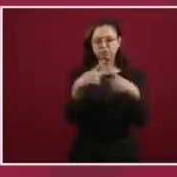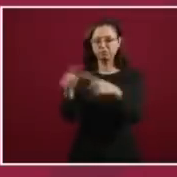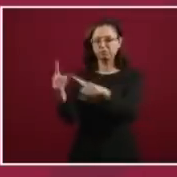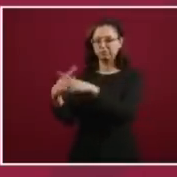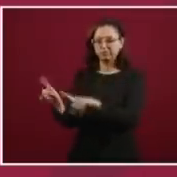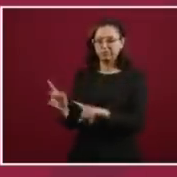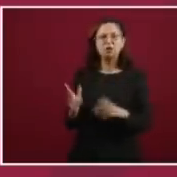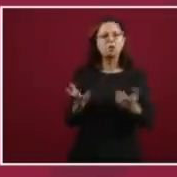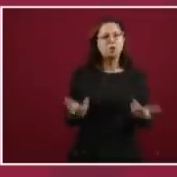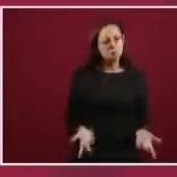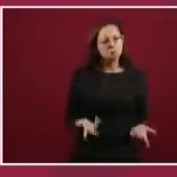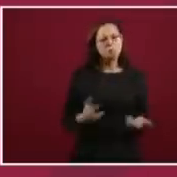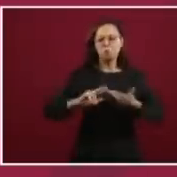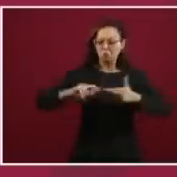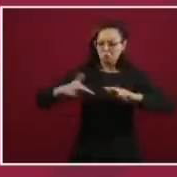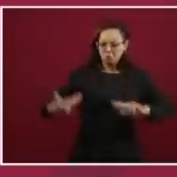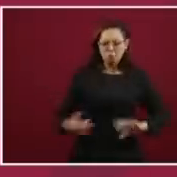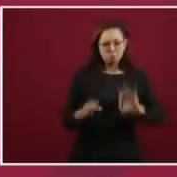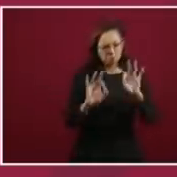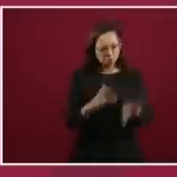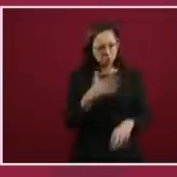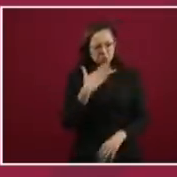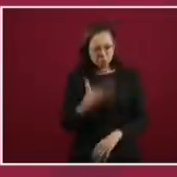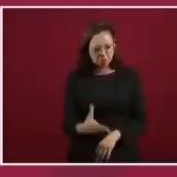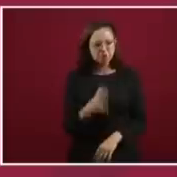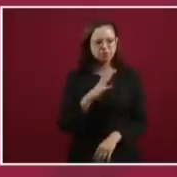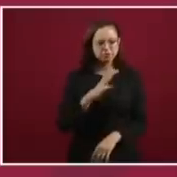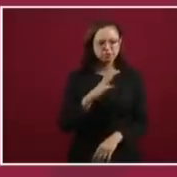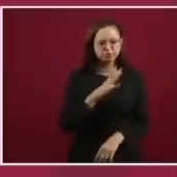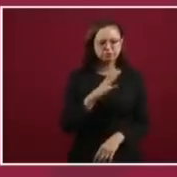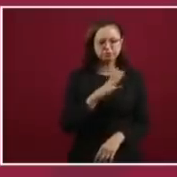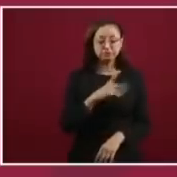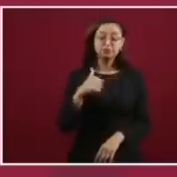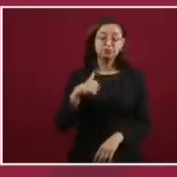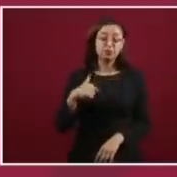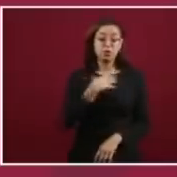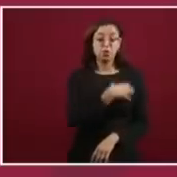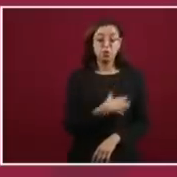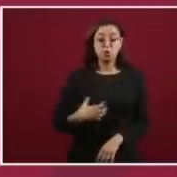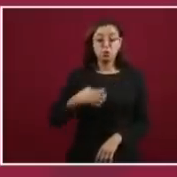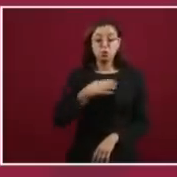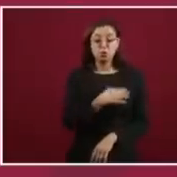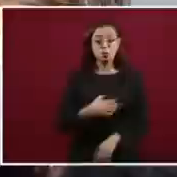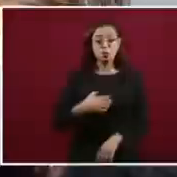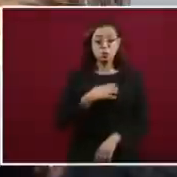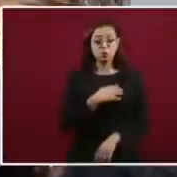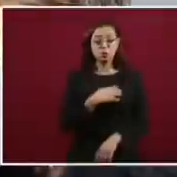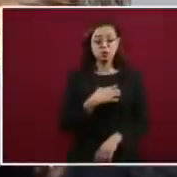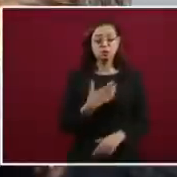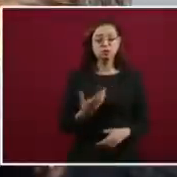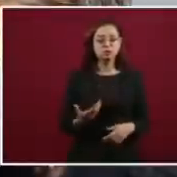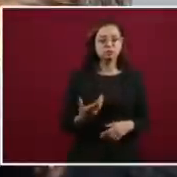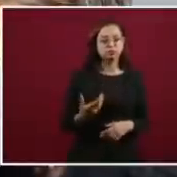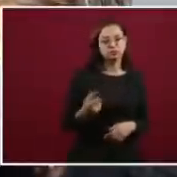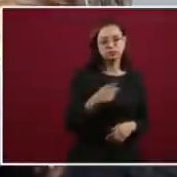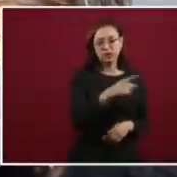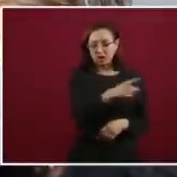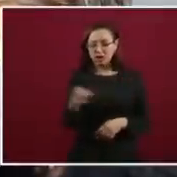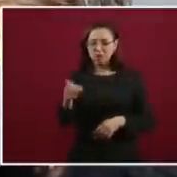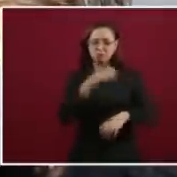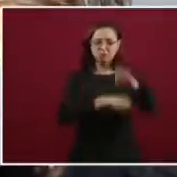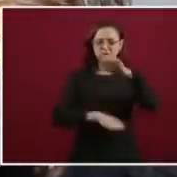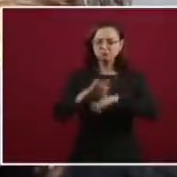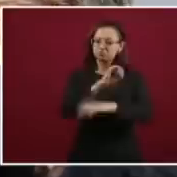hay buena relación y yo celebro que ellos han tomado esta decisión